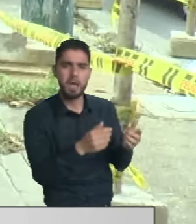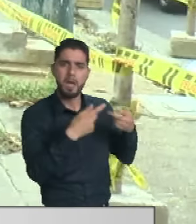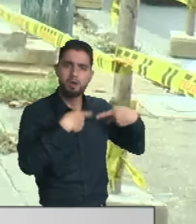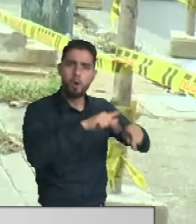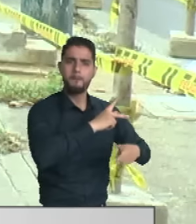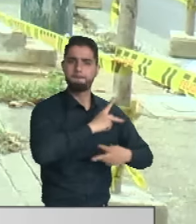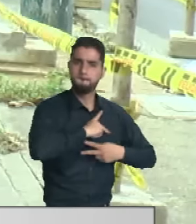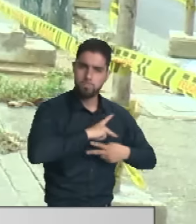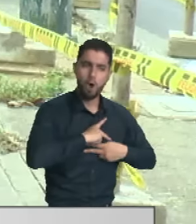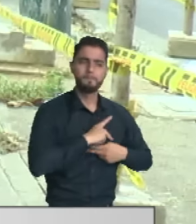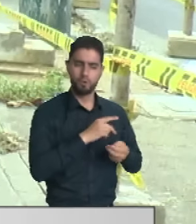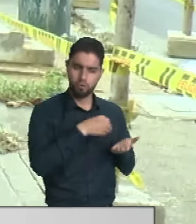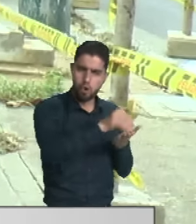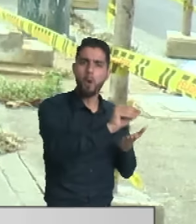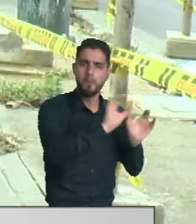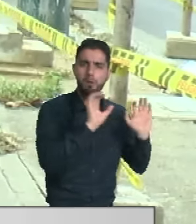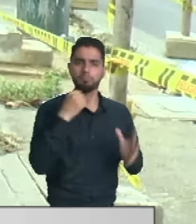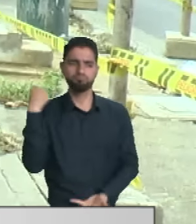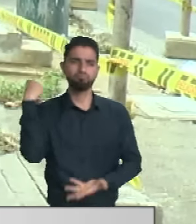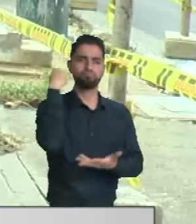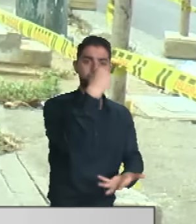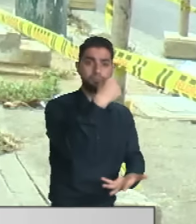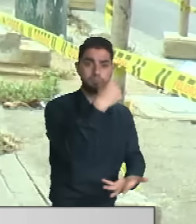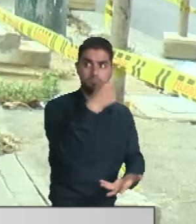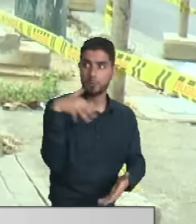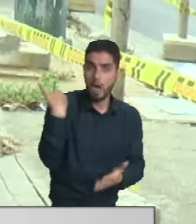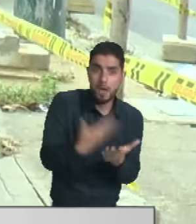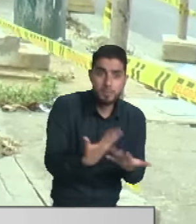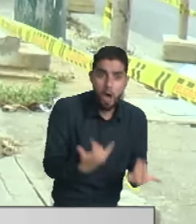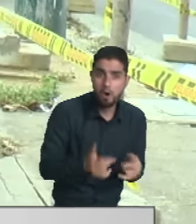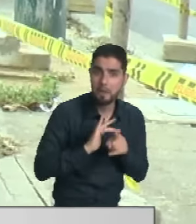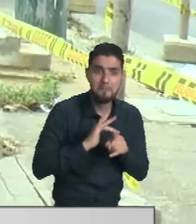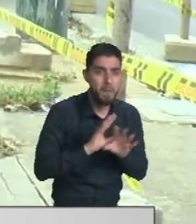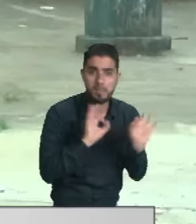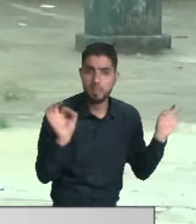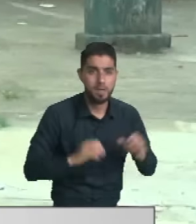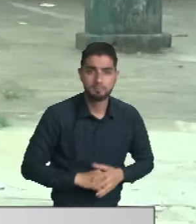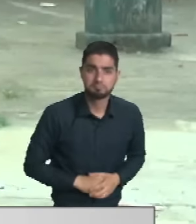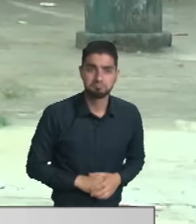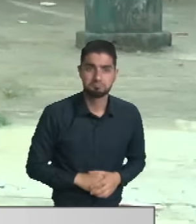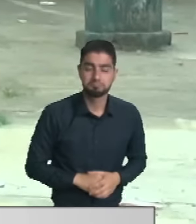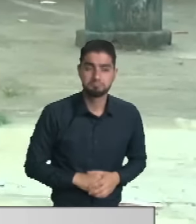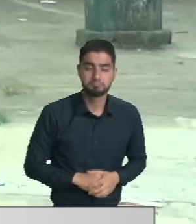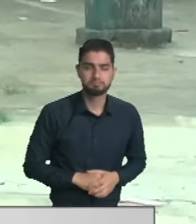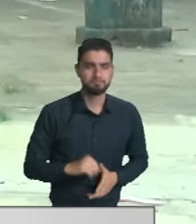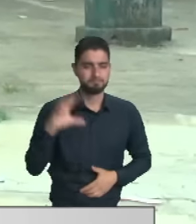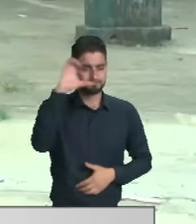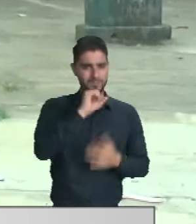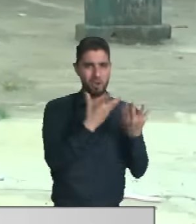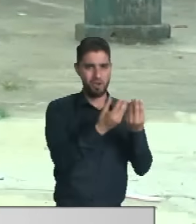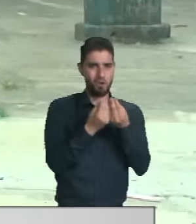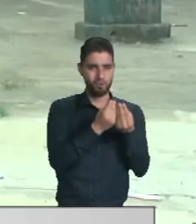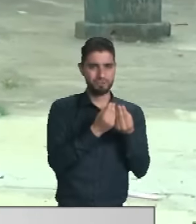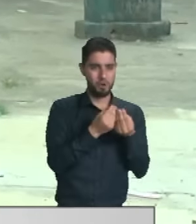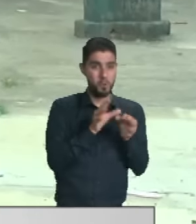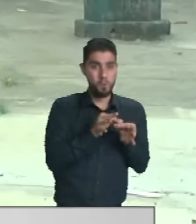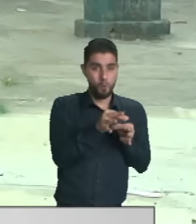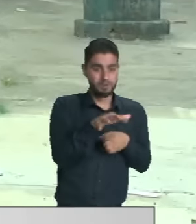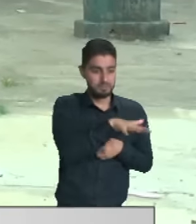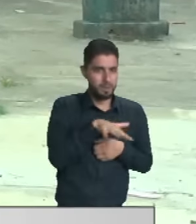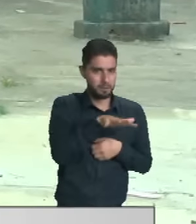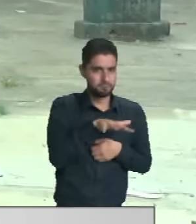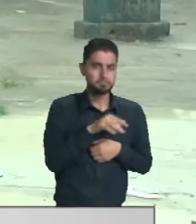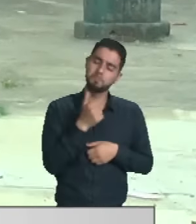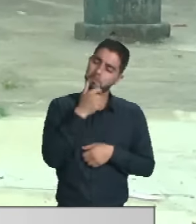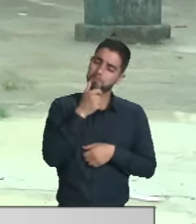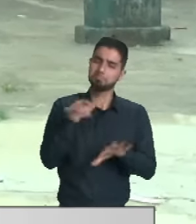Y no han querido avanzar sobre esa propuesta que hace el Ministerio de Transporte. Y será el Consejo Municipal quien decida la otra semana si acepta